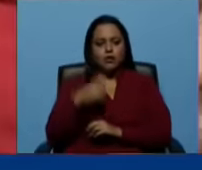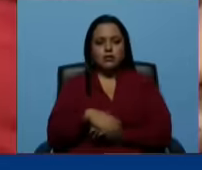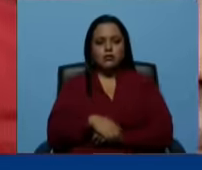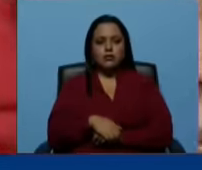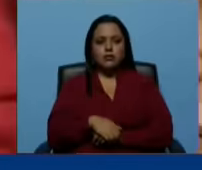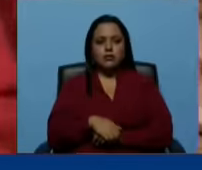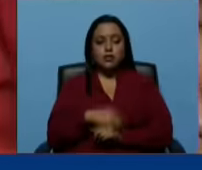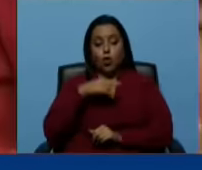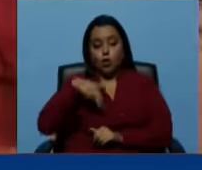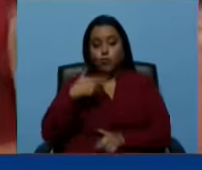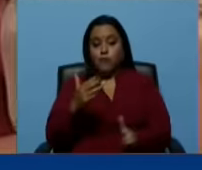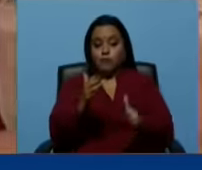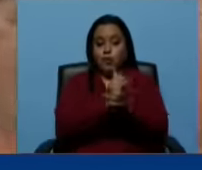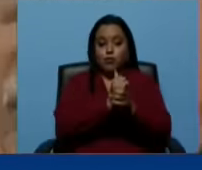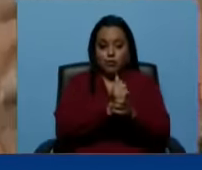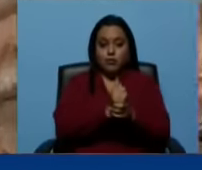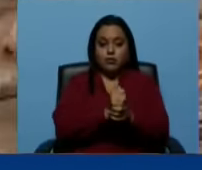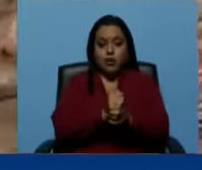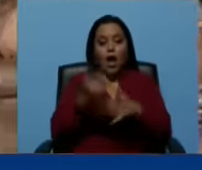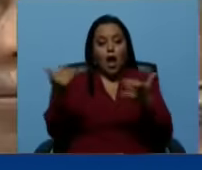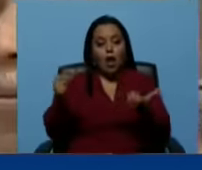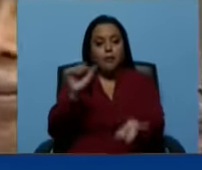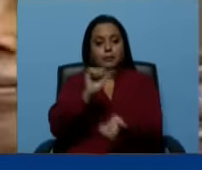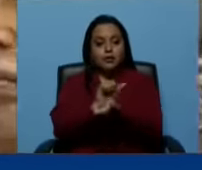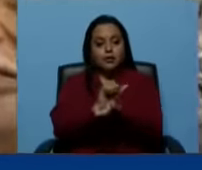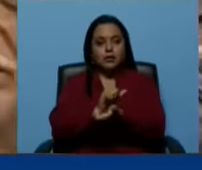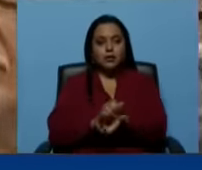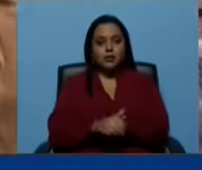Lo descubrimos y están presos.